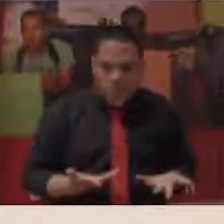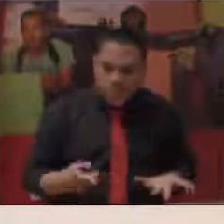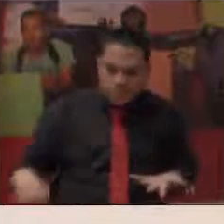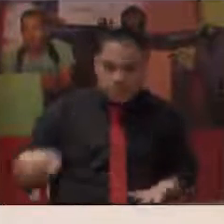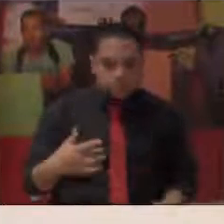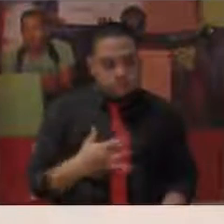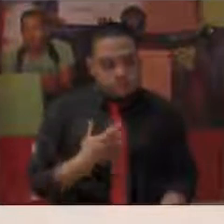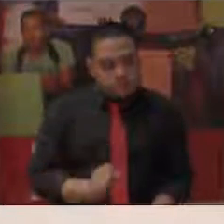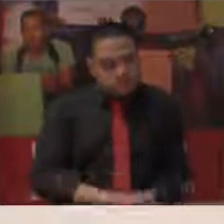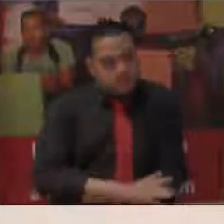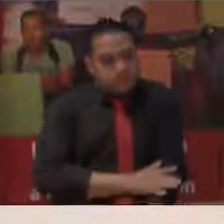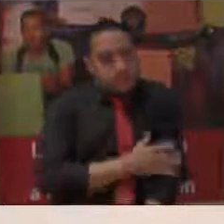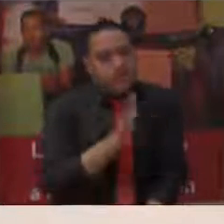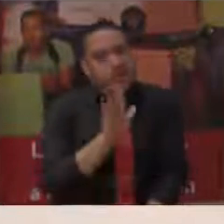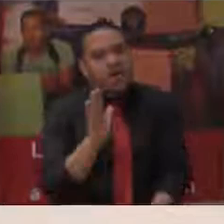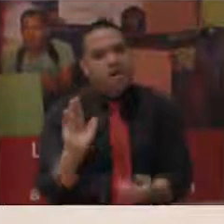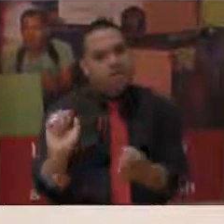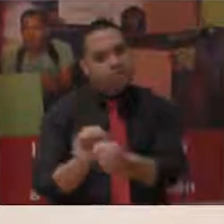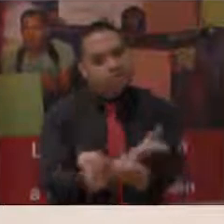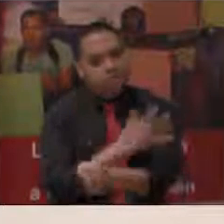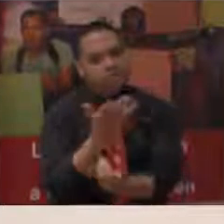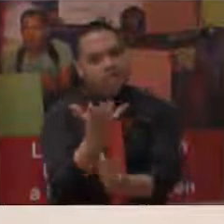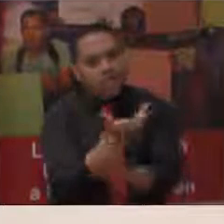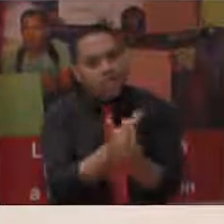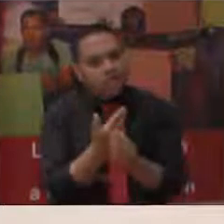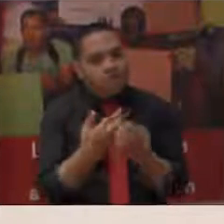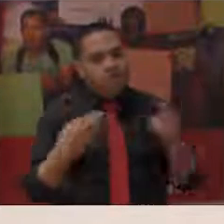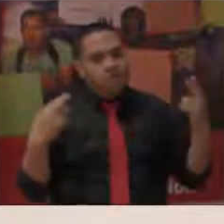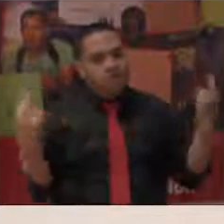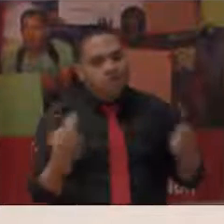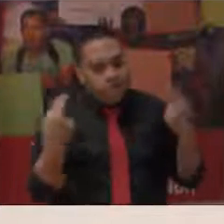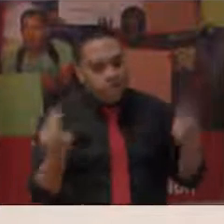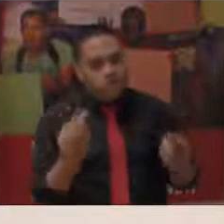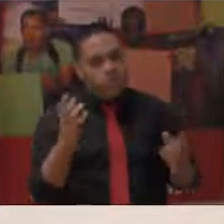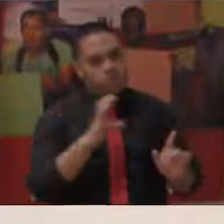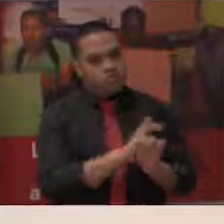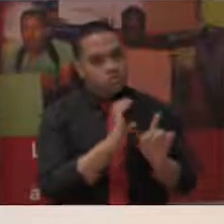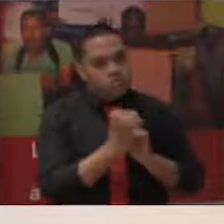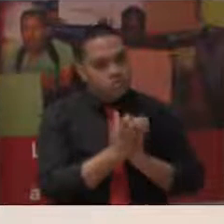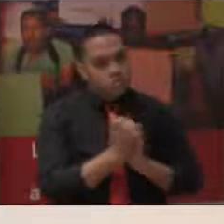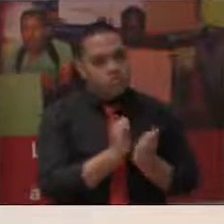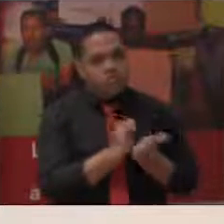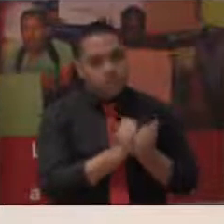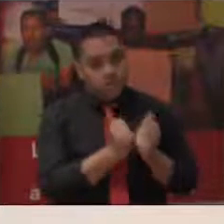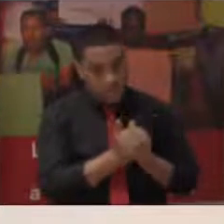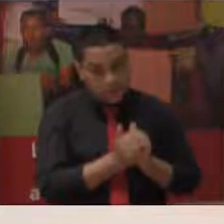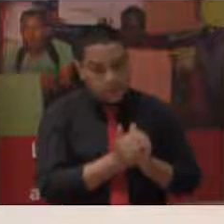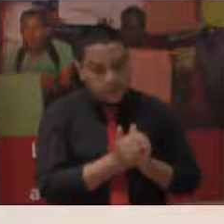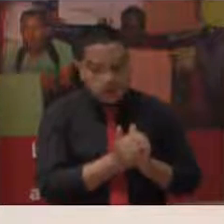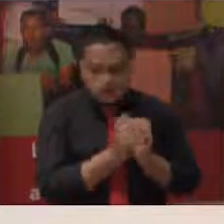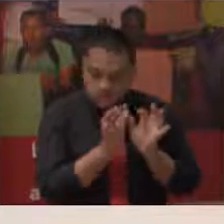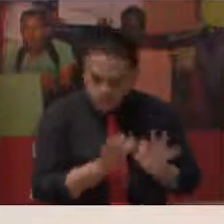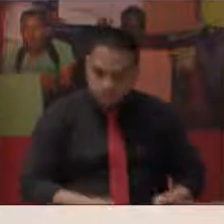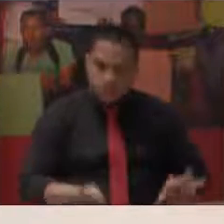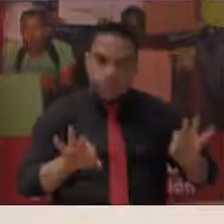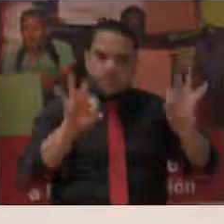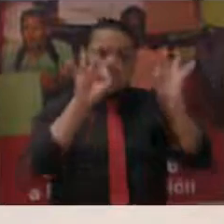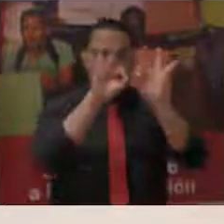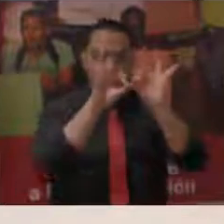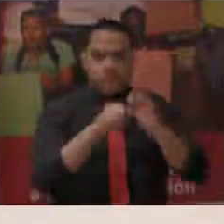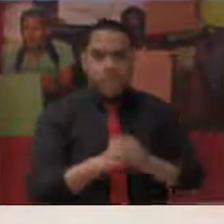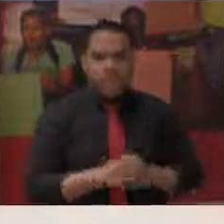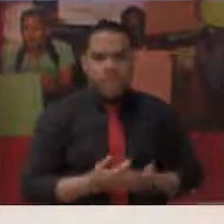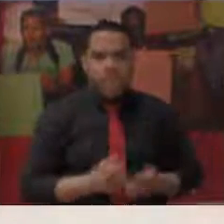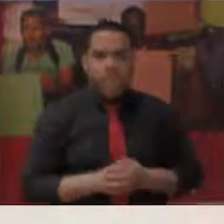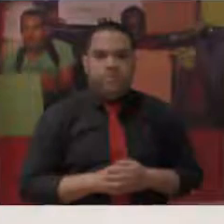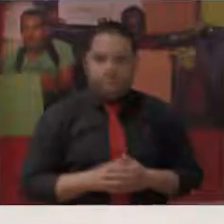se dan a través del arte, la recreación, la cultura, el deporte, es fundamental. Uno